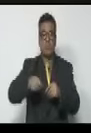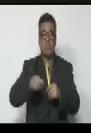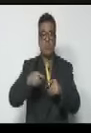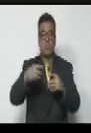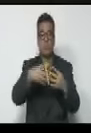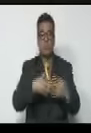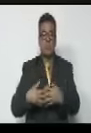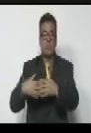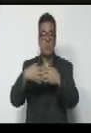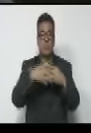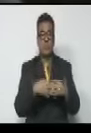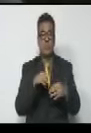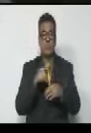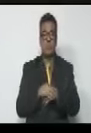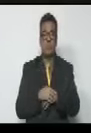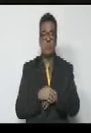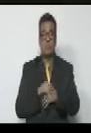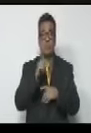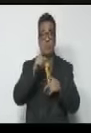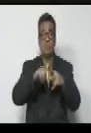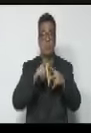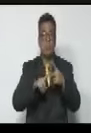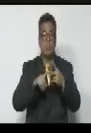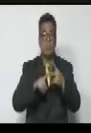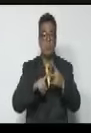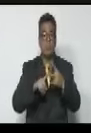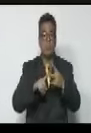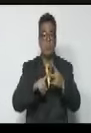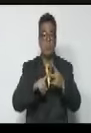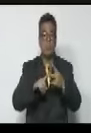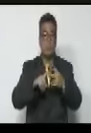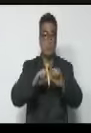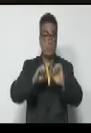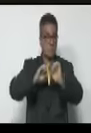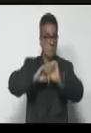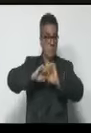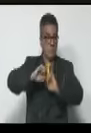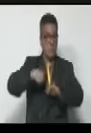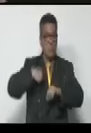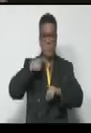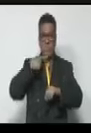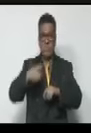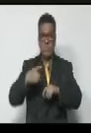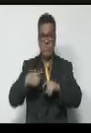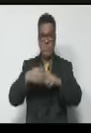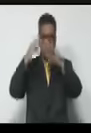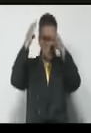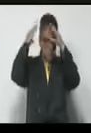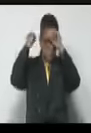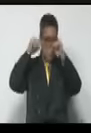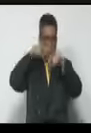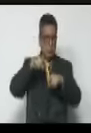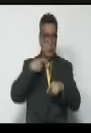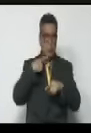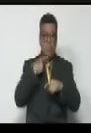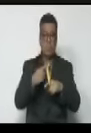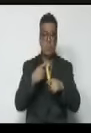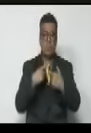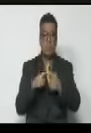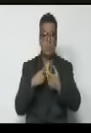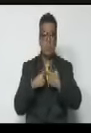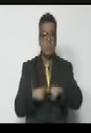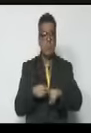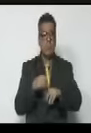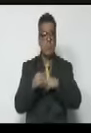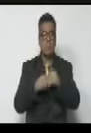los Estados Unidos. Una cosa que nos opusimos, que se lo dijimos al embajador, que se lo dijimos de distintas